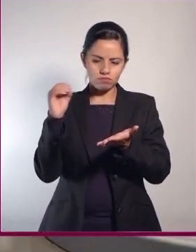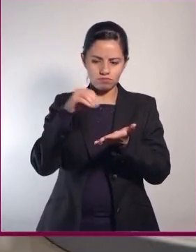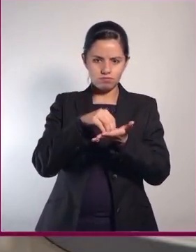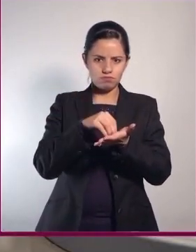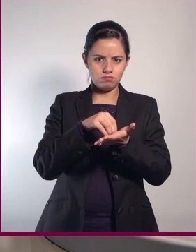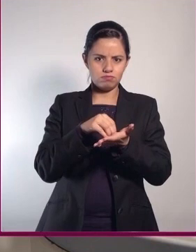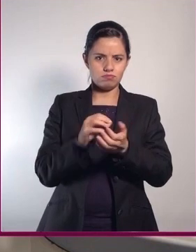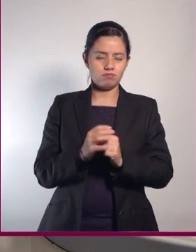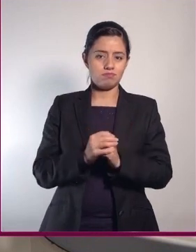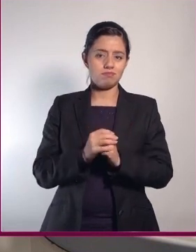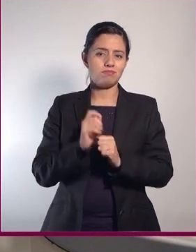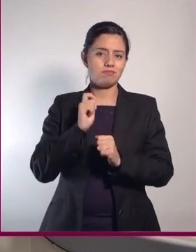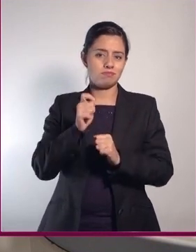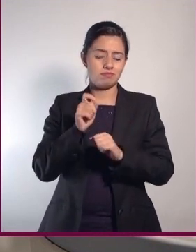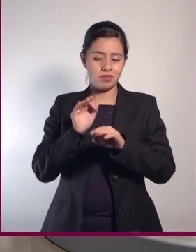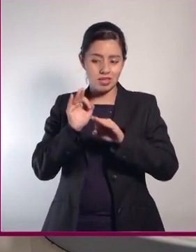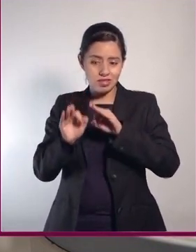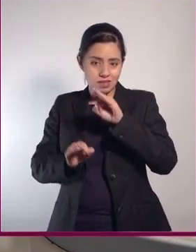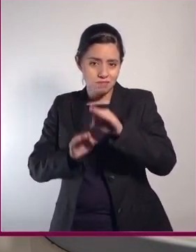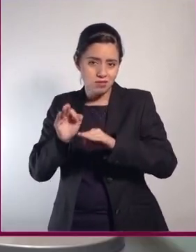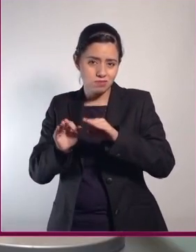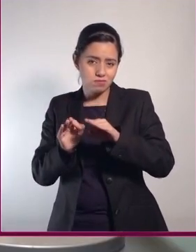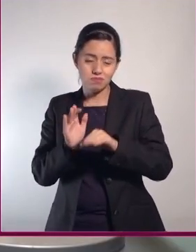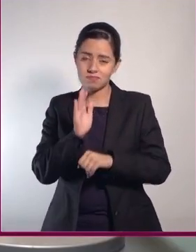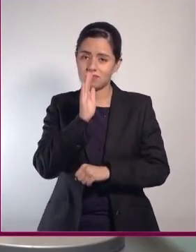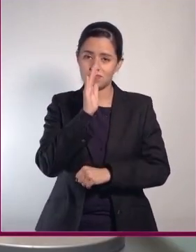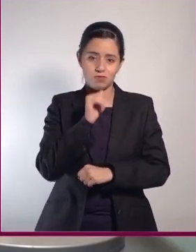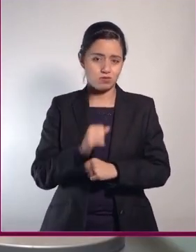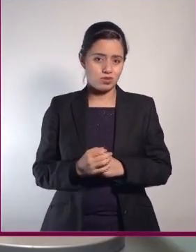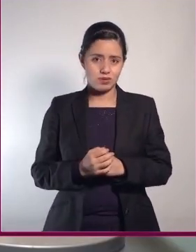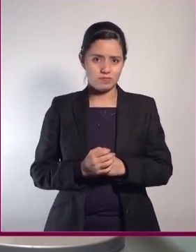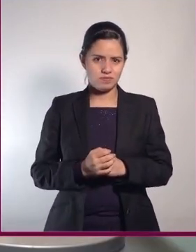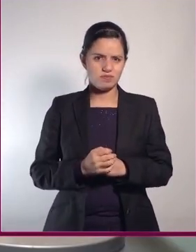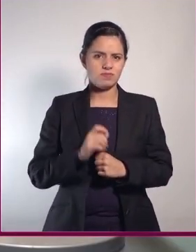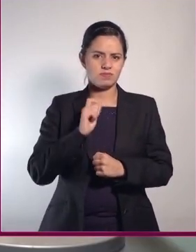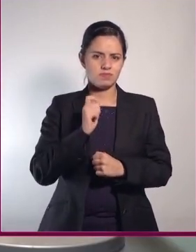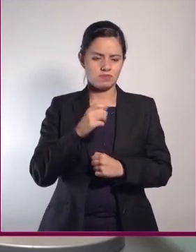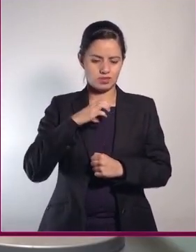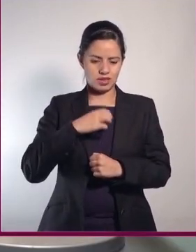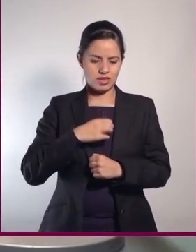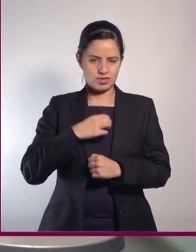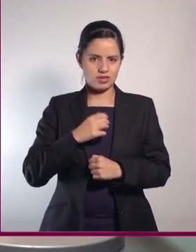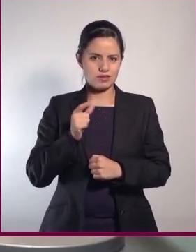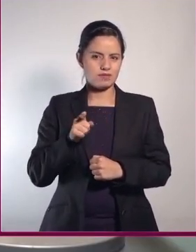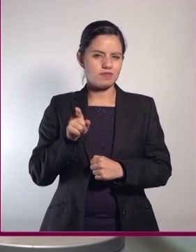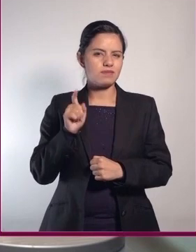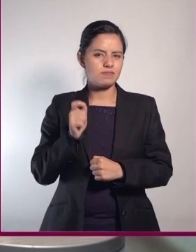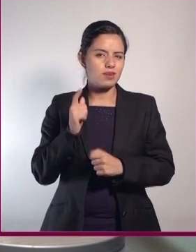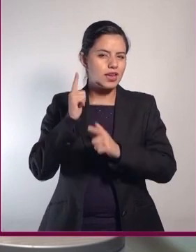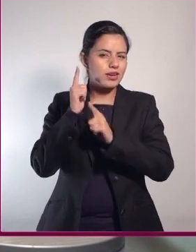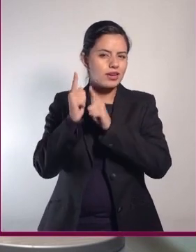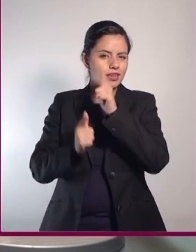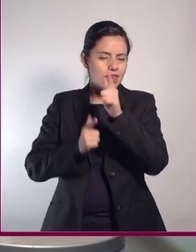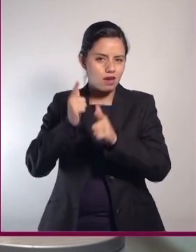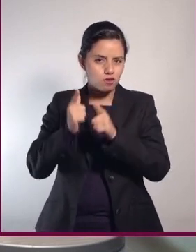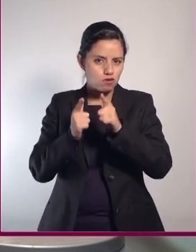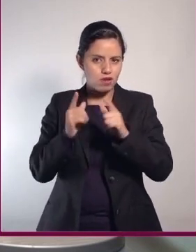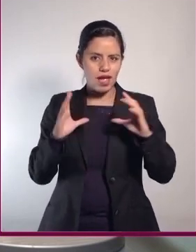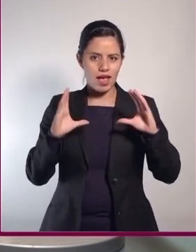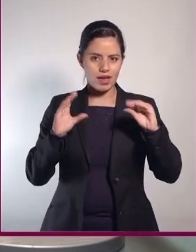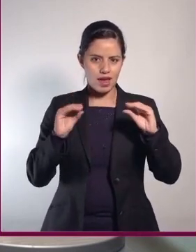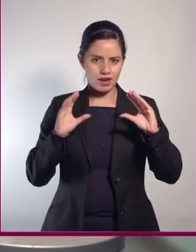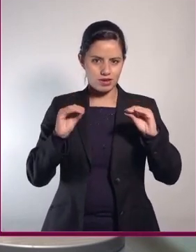No había tratamiento. Por cierto, cáncer significa cangrejo en griego, nombre que se le atribuye